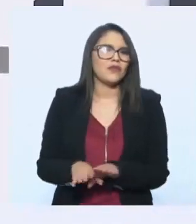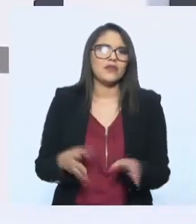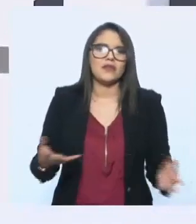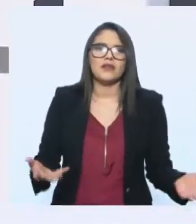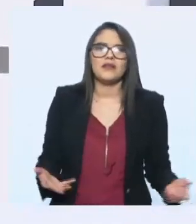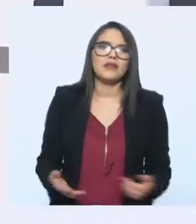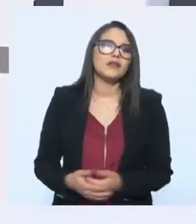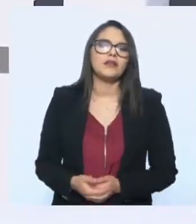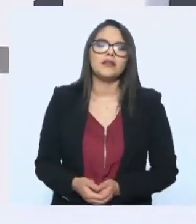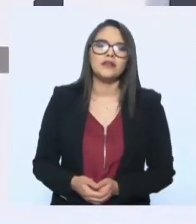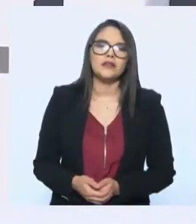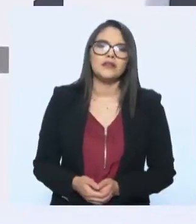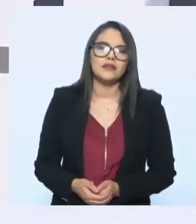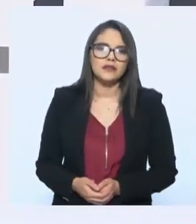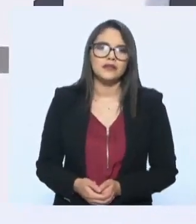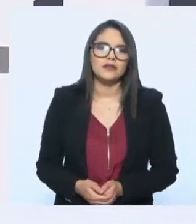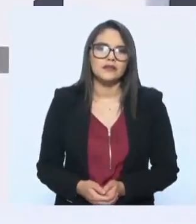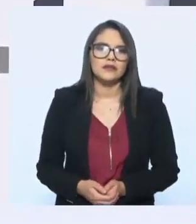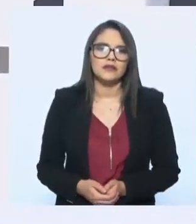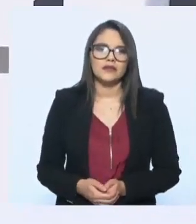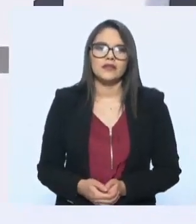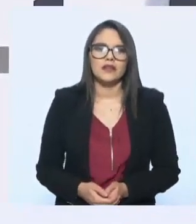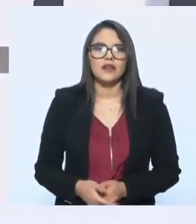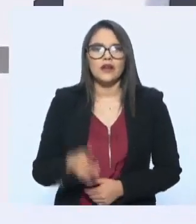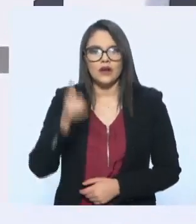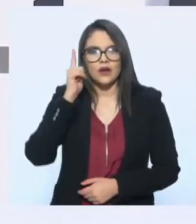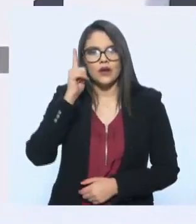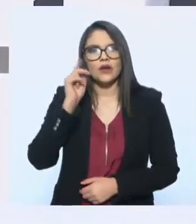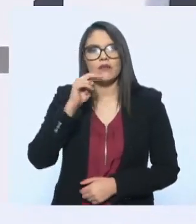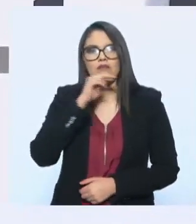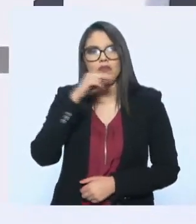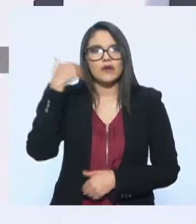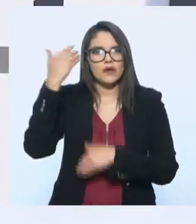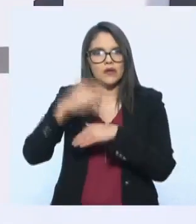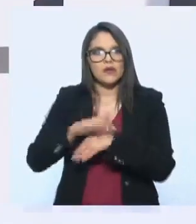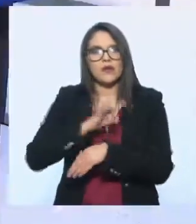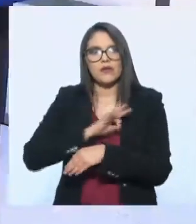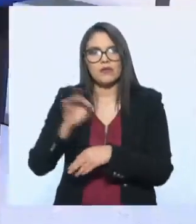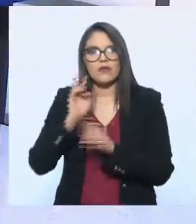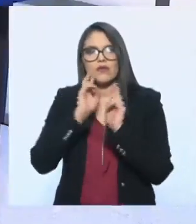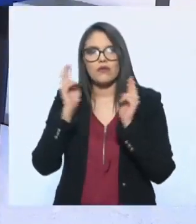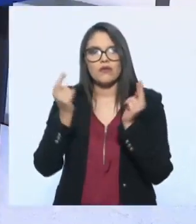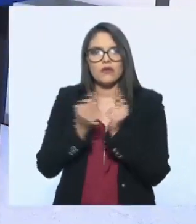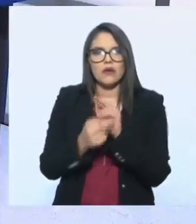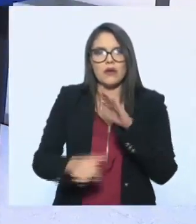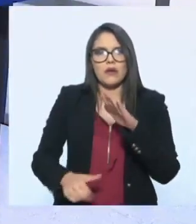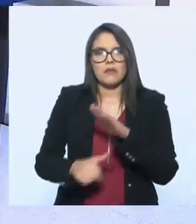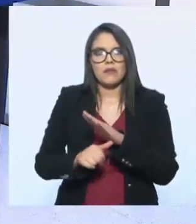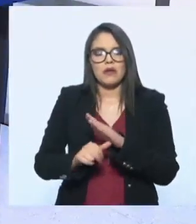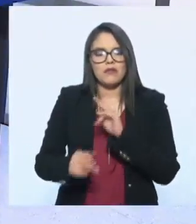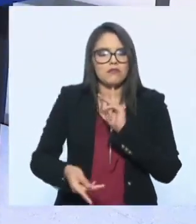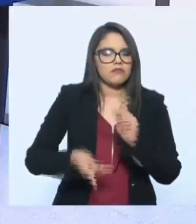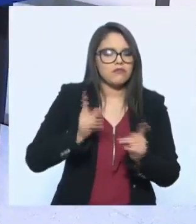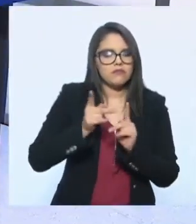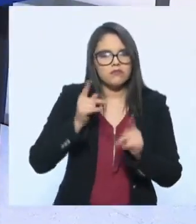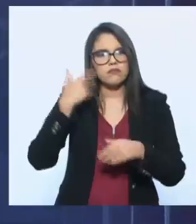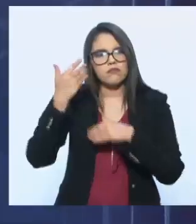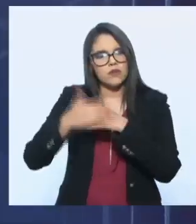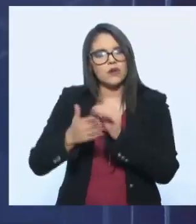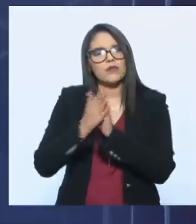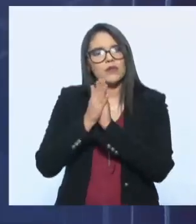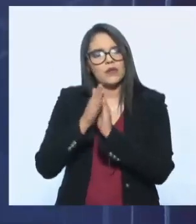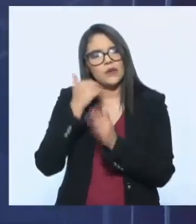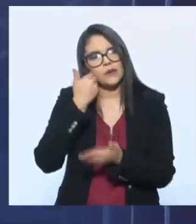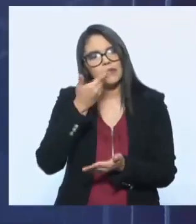bueno que pudieras organizar una mesa. Por supuesto que sí, tema. O sea, no es posible que se estén montando en la lucha genuina de las